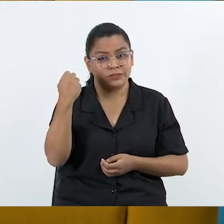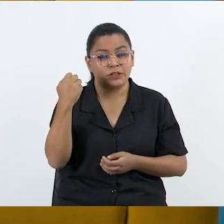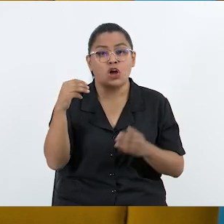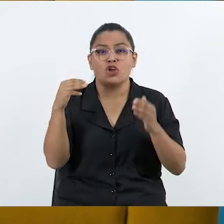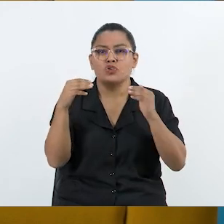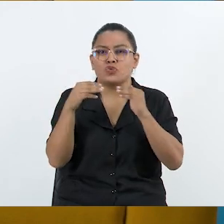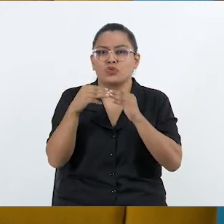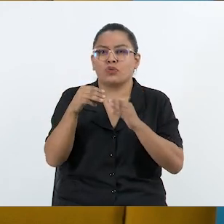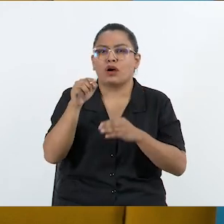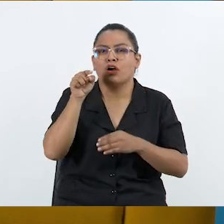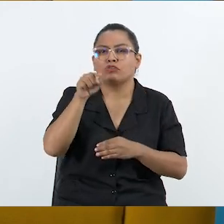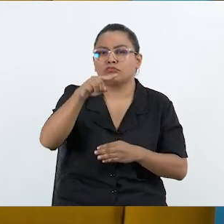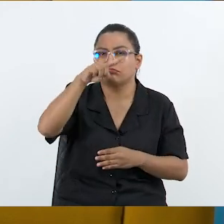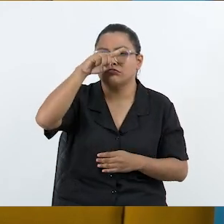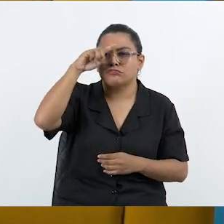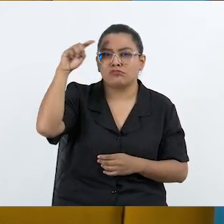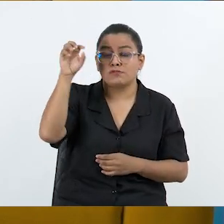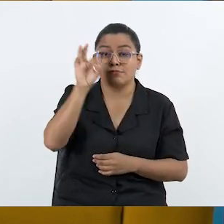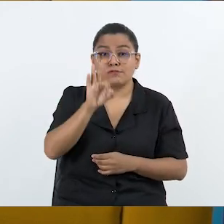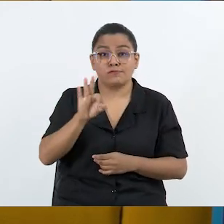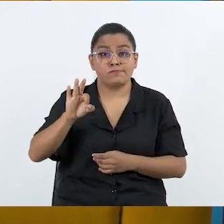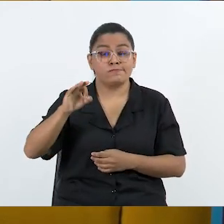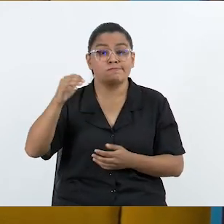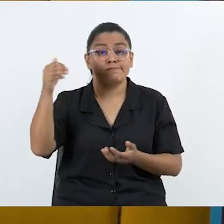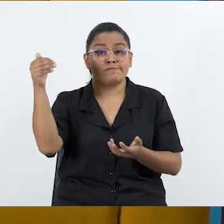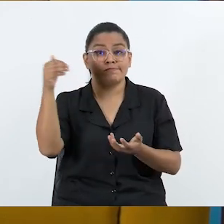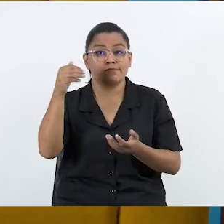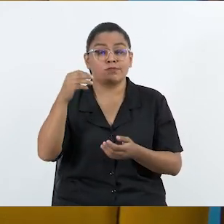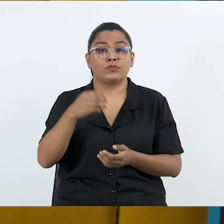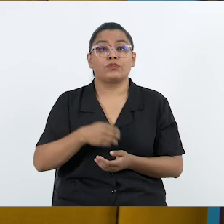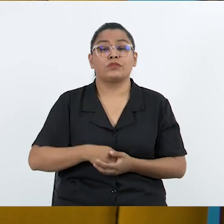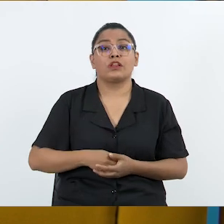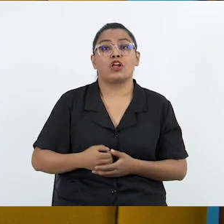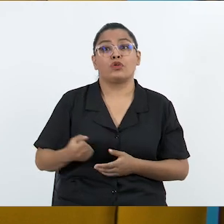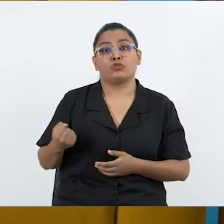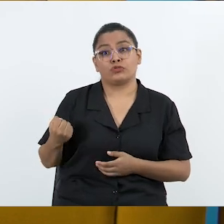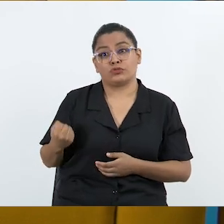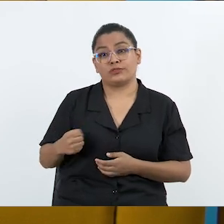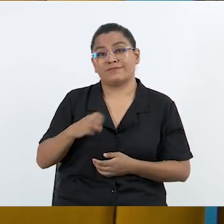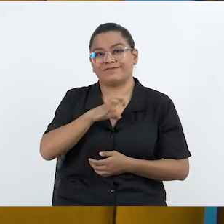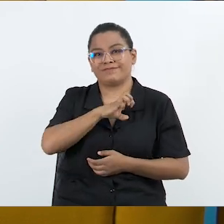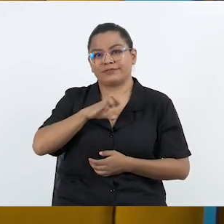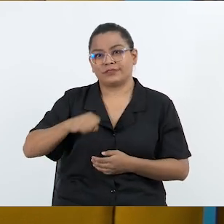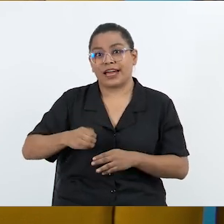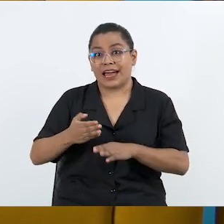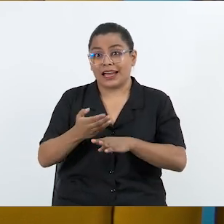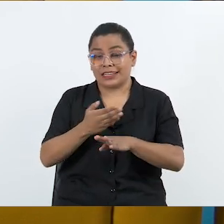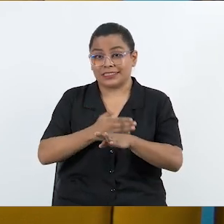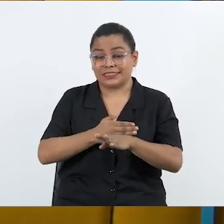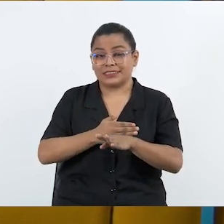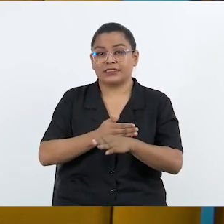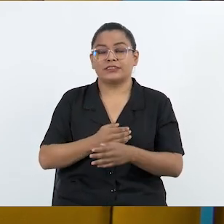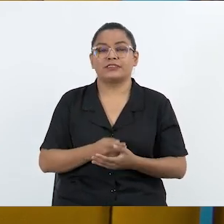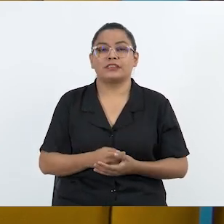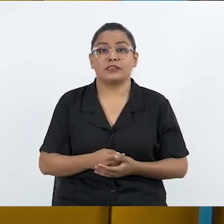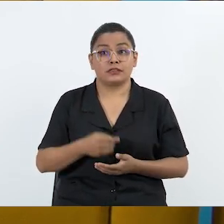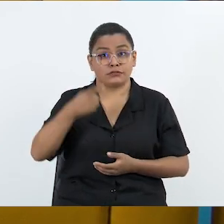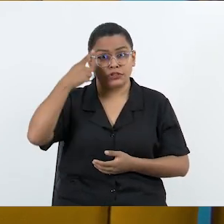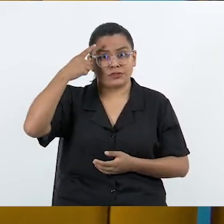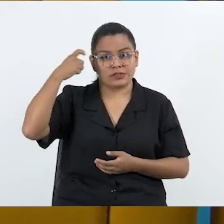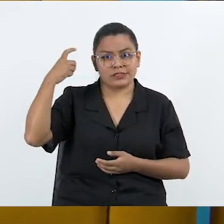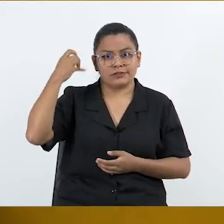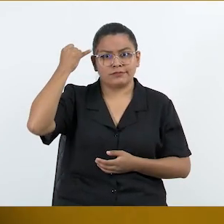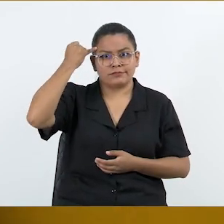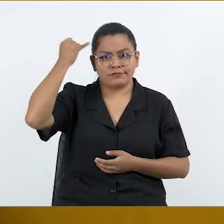valiosa como tu labor en la mejora de la educación del estudiantado salvadoreño. Antes de despedirnos, recuerden estas